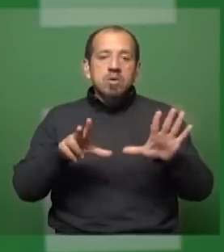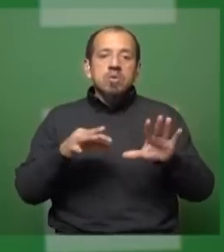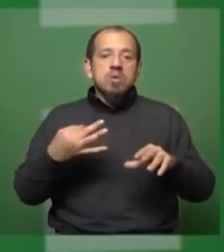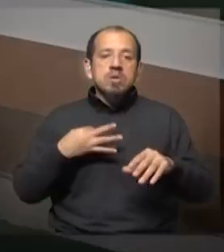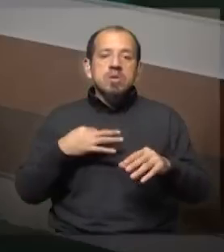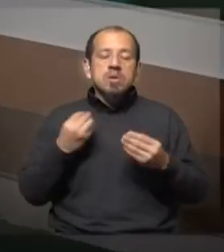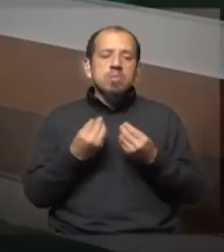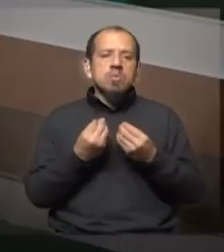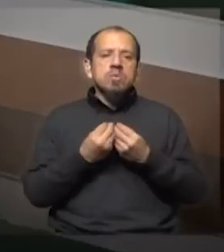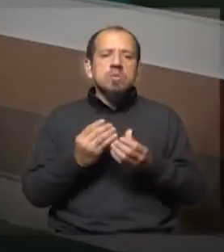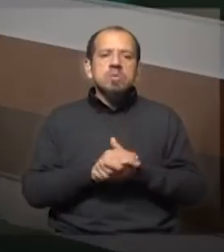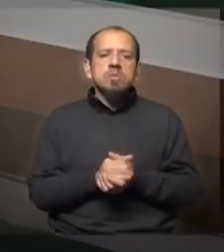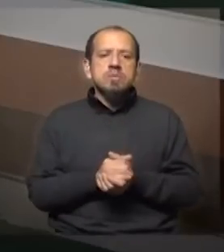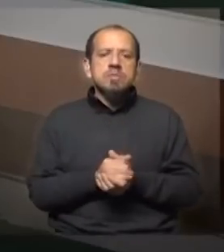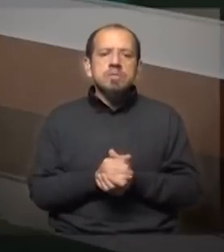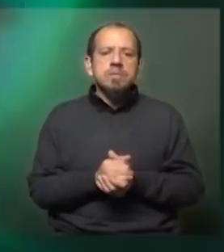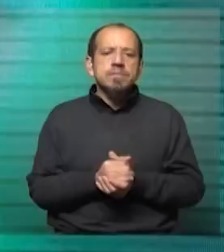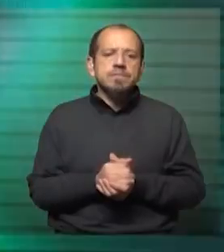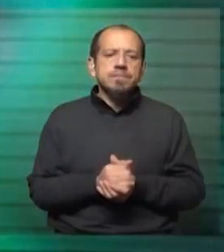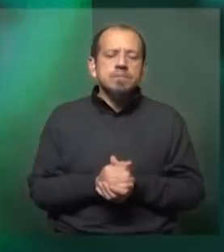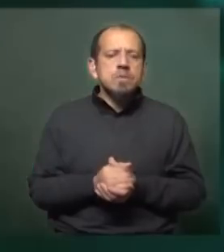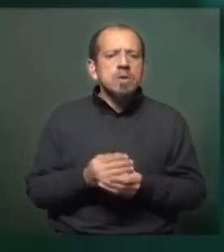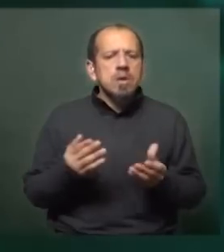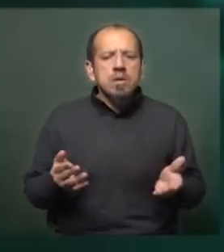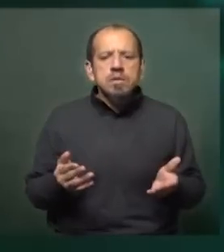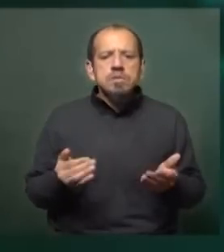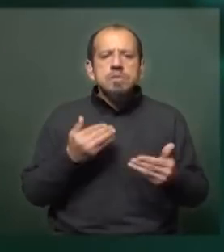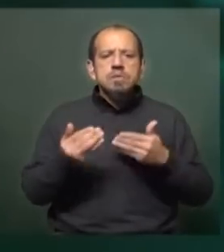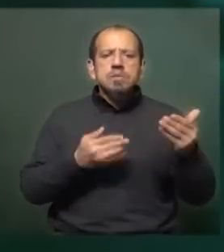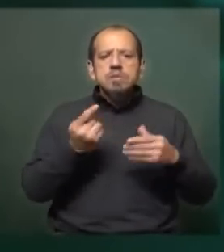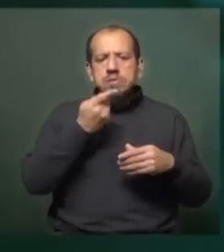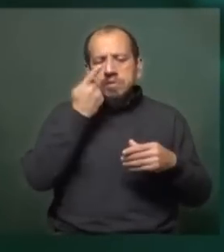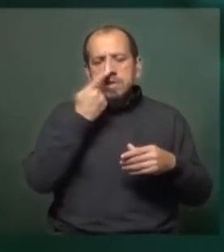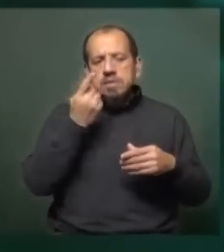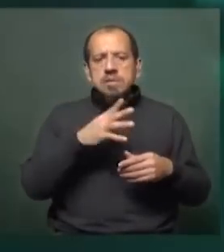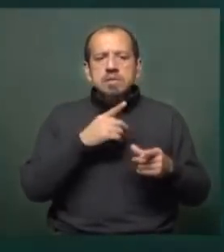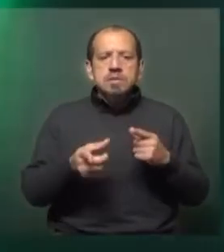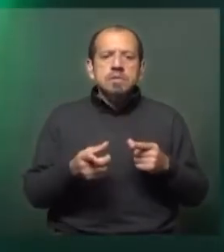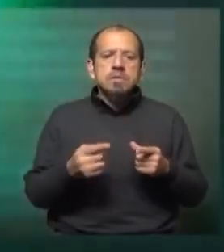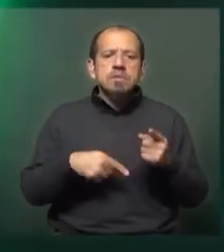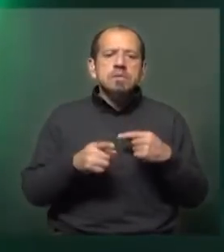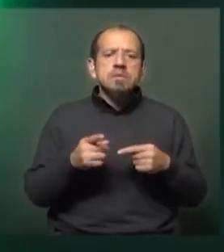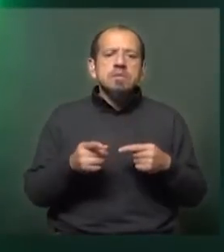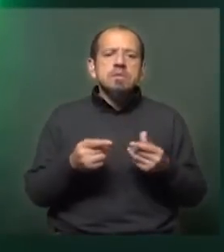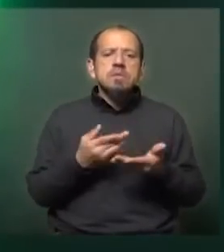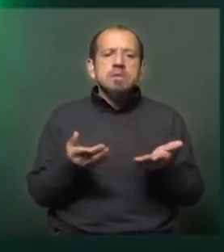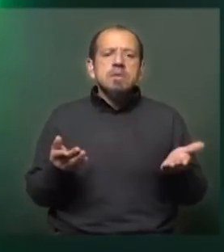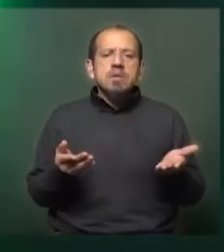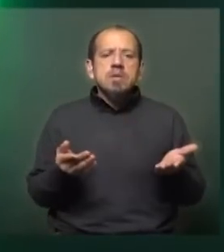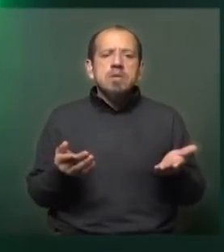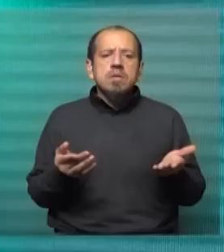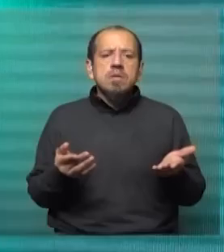Álvaro alguna síntesis que permita avanzar es decir hay intereses comunes Igualmente Más allá de estas asimetrías y